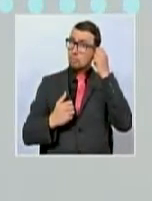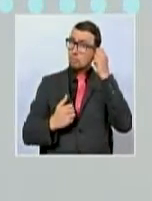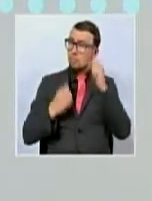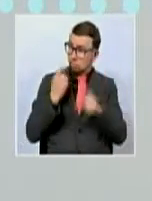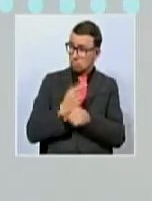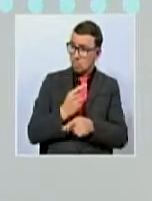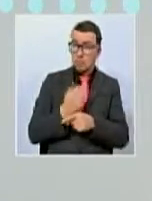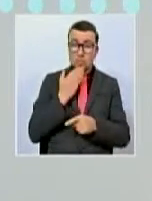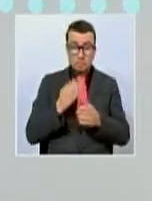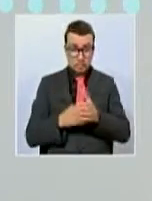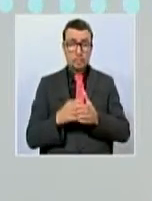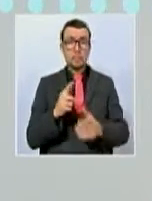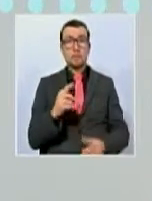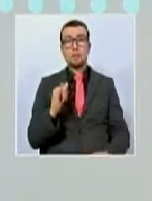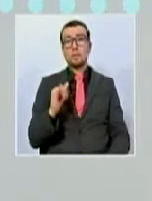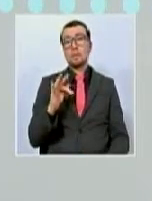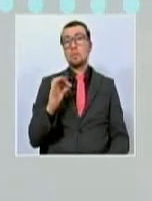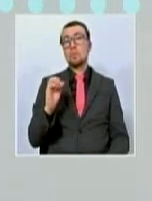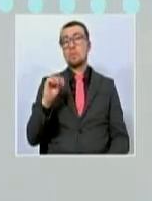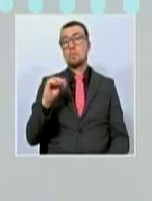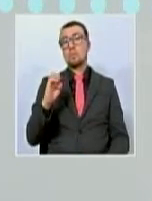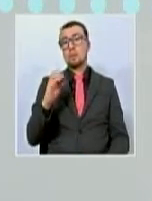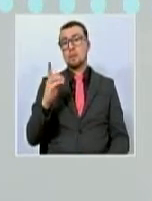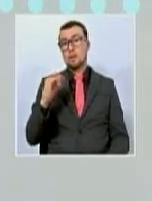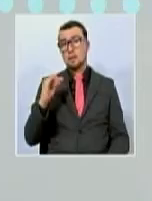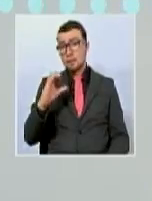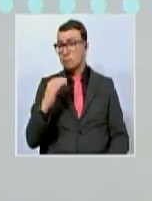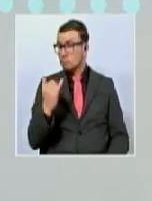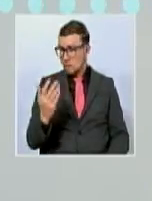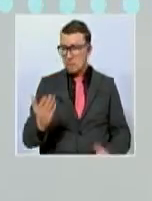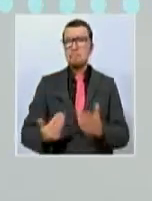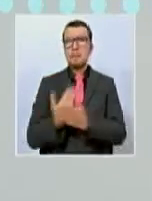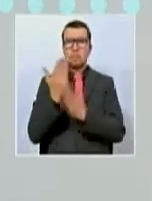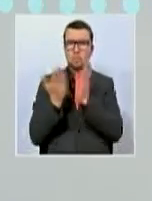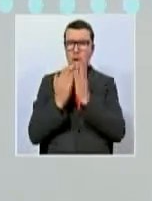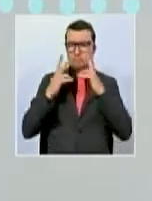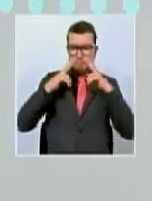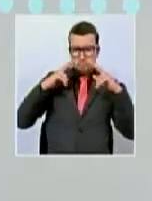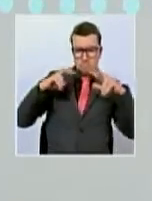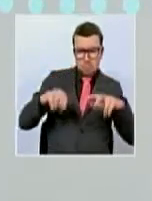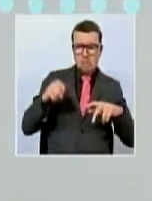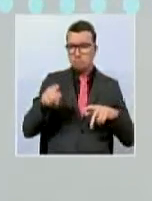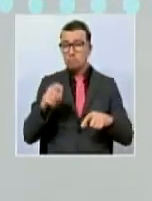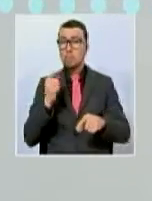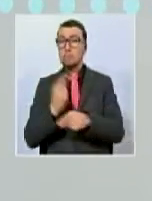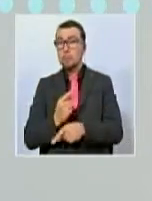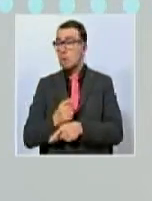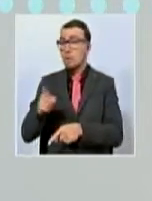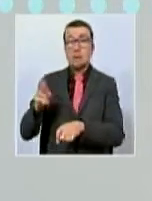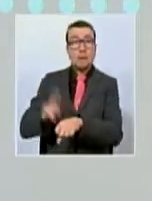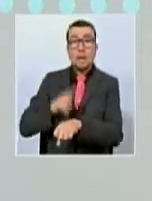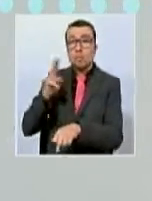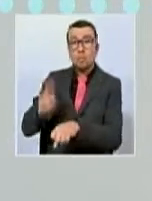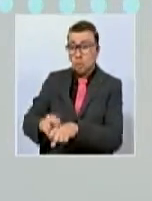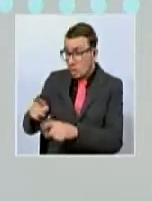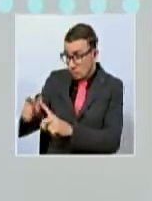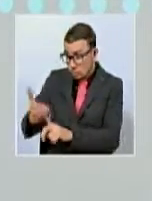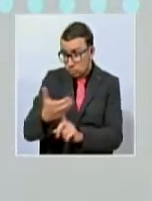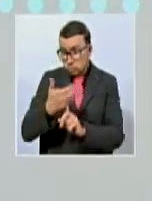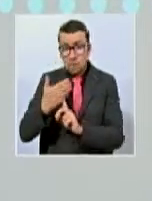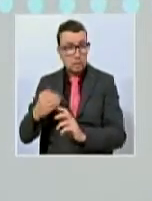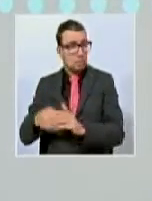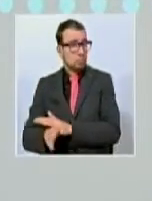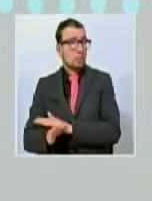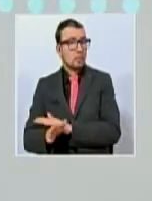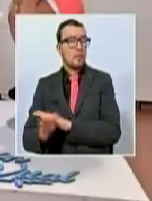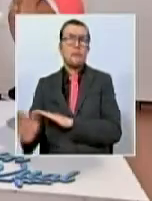menos Fitomedis ya también ha empezado a hacer estudios con este tipo de conservantes, de tipo natural totalmente. Con respecto a lo de